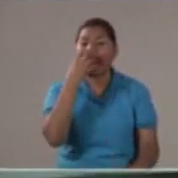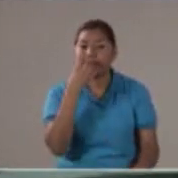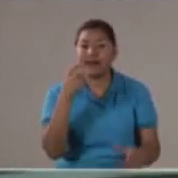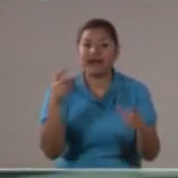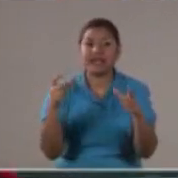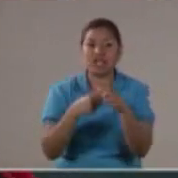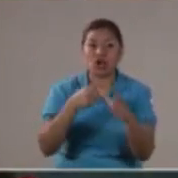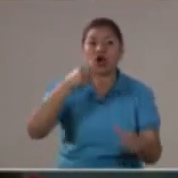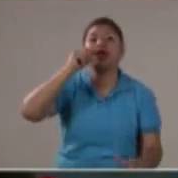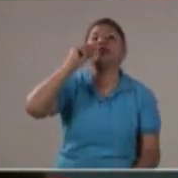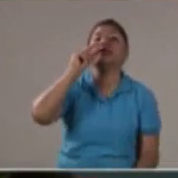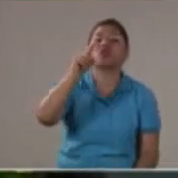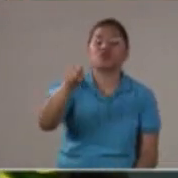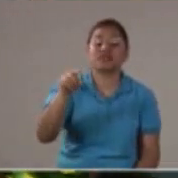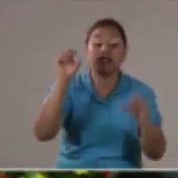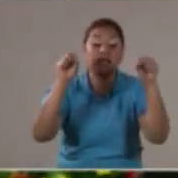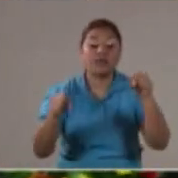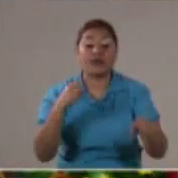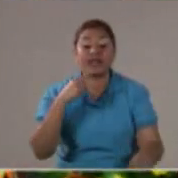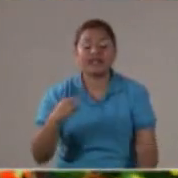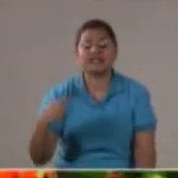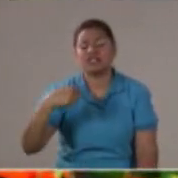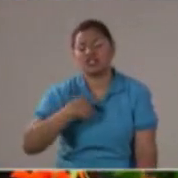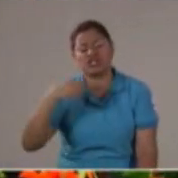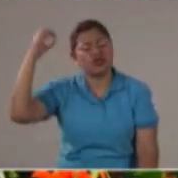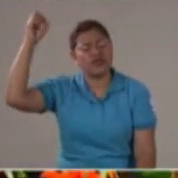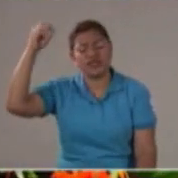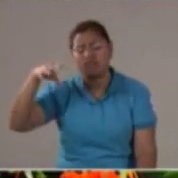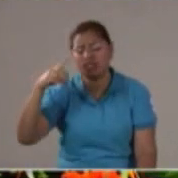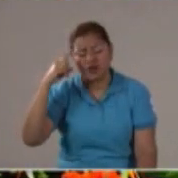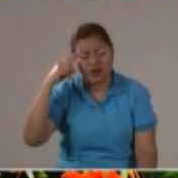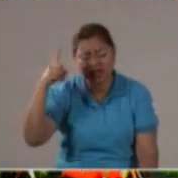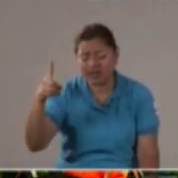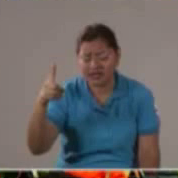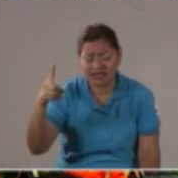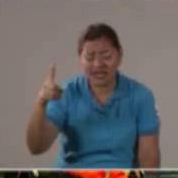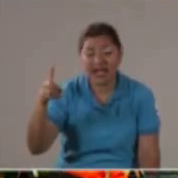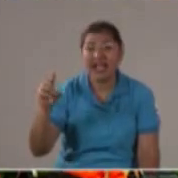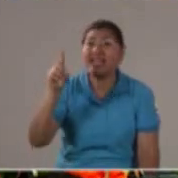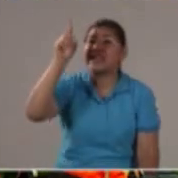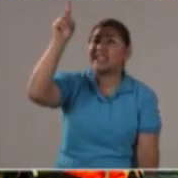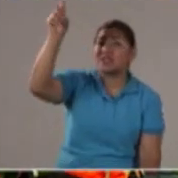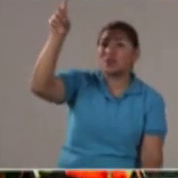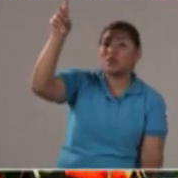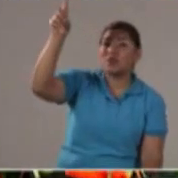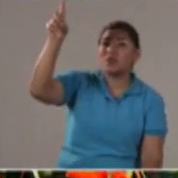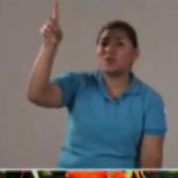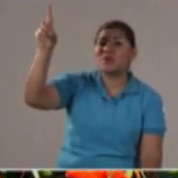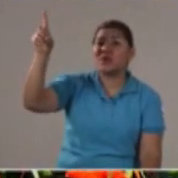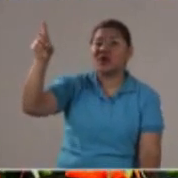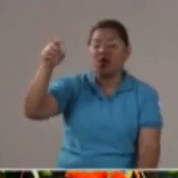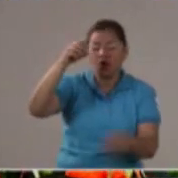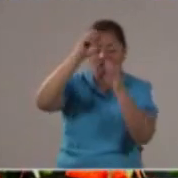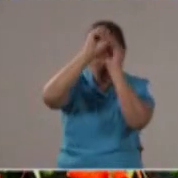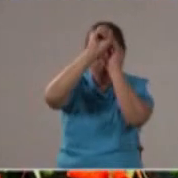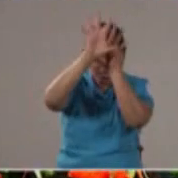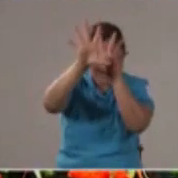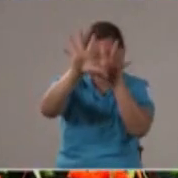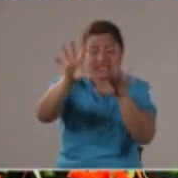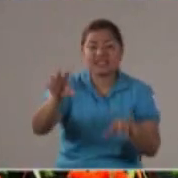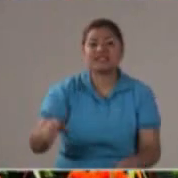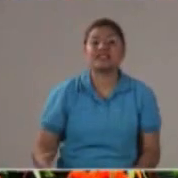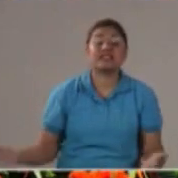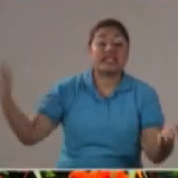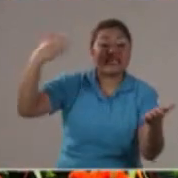vino. Usted podría estar diciendo: yo bendigo, Señor, ese día, yo bendigo que tú fuiste obediente y fuiste hasta